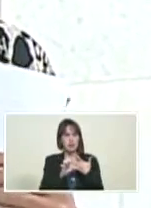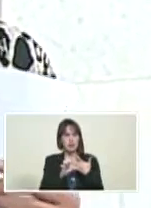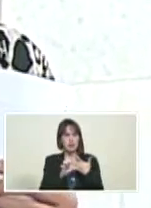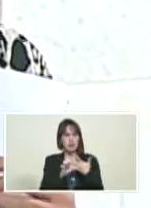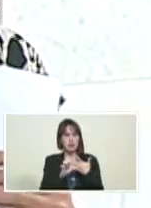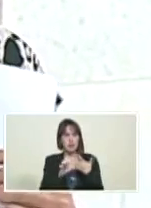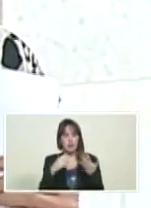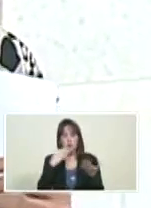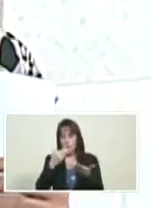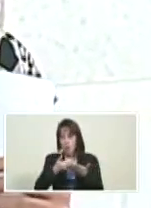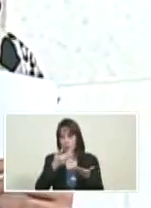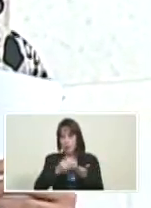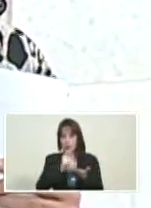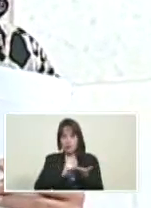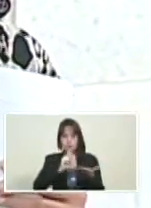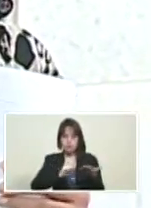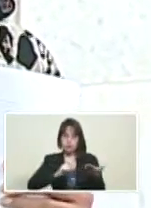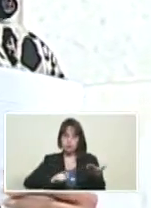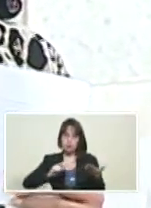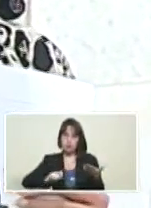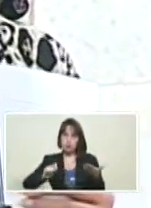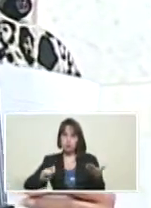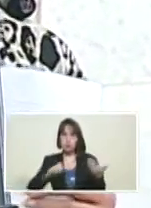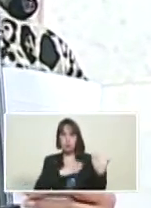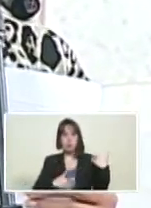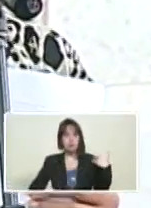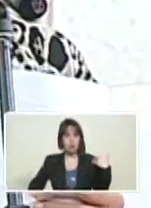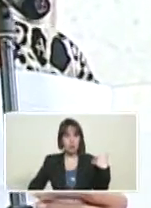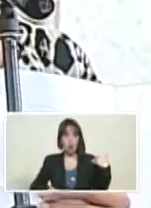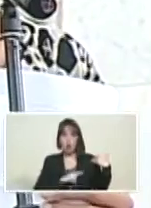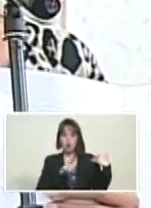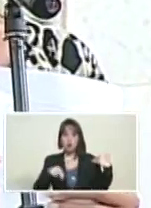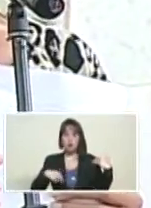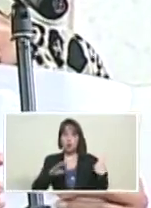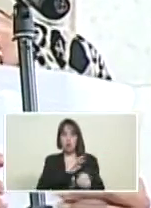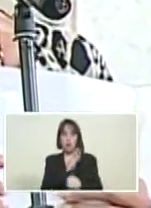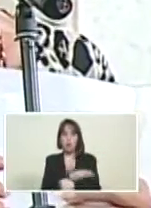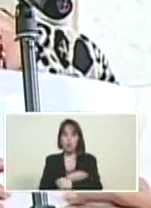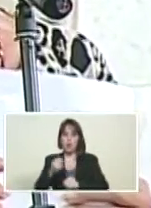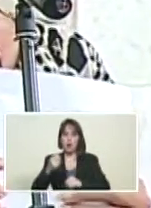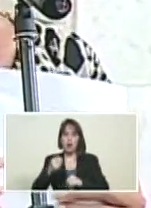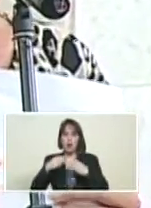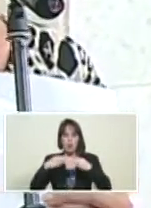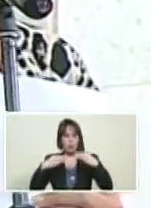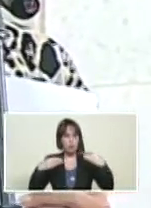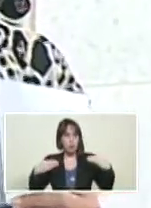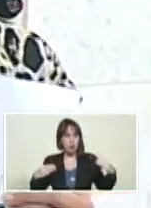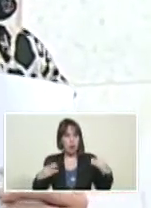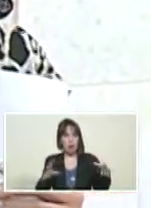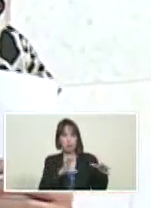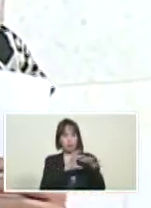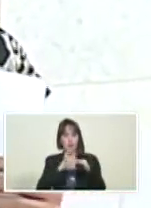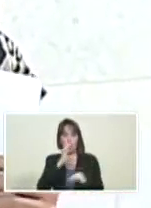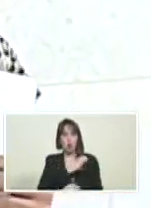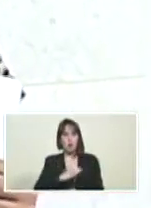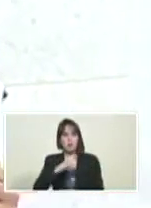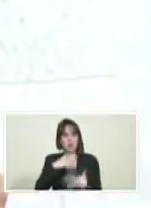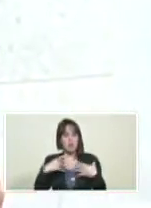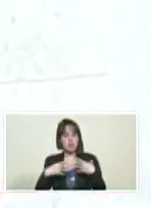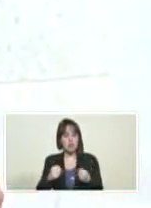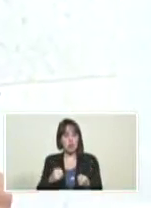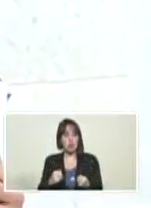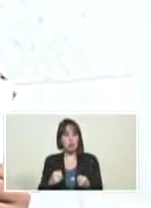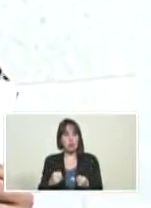unas propuestas, presidente, como Poder Popular, que conformamos todos los comités de salud, que